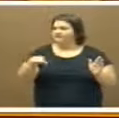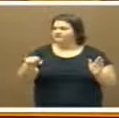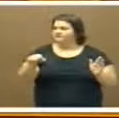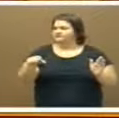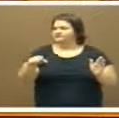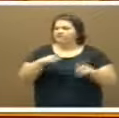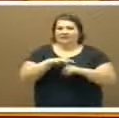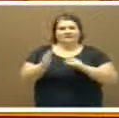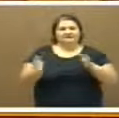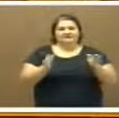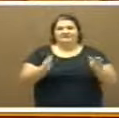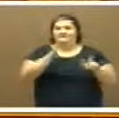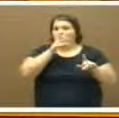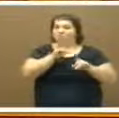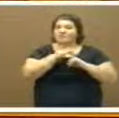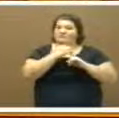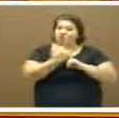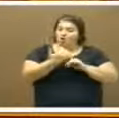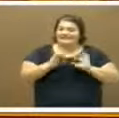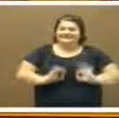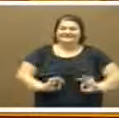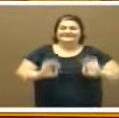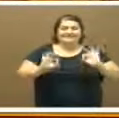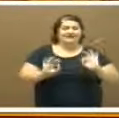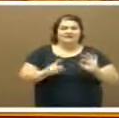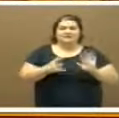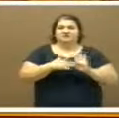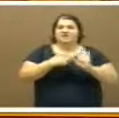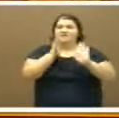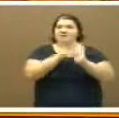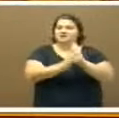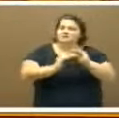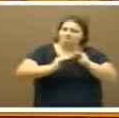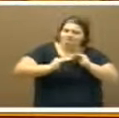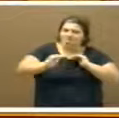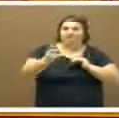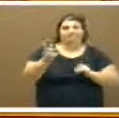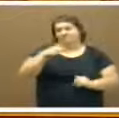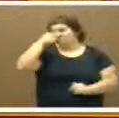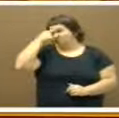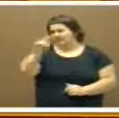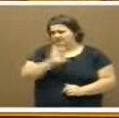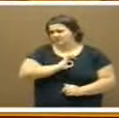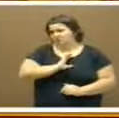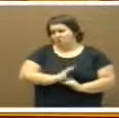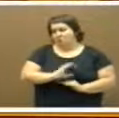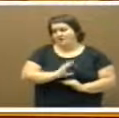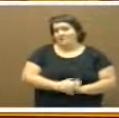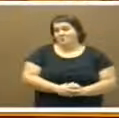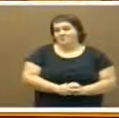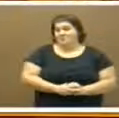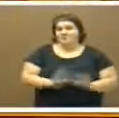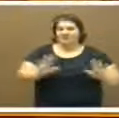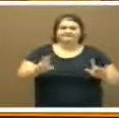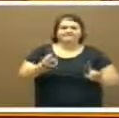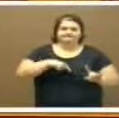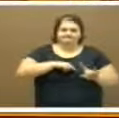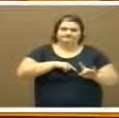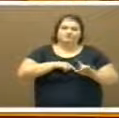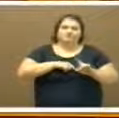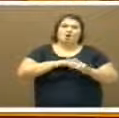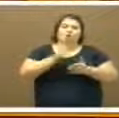estacional, por circunstancias extraordinarias y que no van a perdurar en el tiempo. Usted lo sabe, señor consejero. Pero vamos a ir despejando